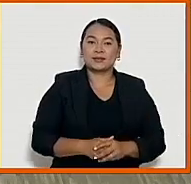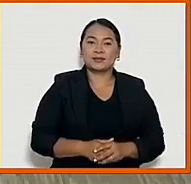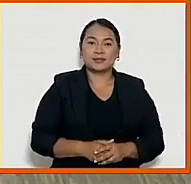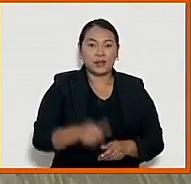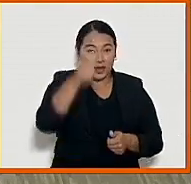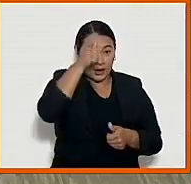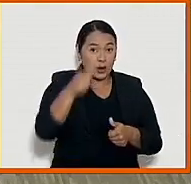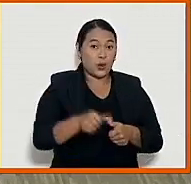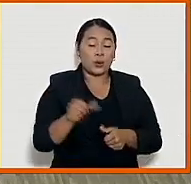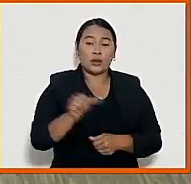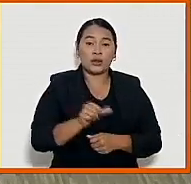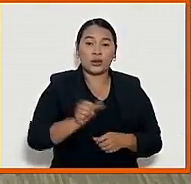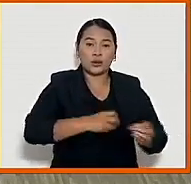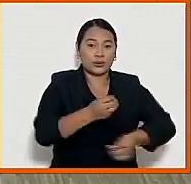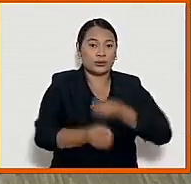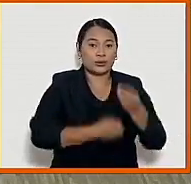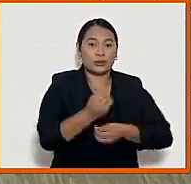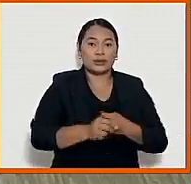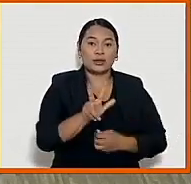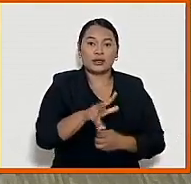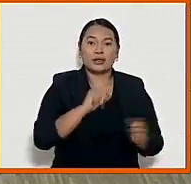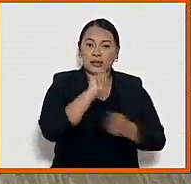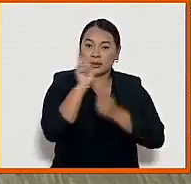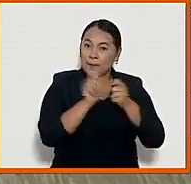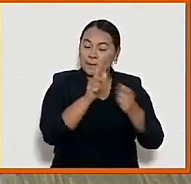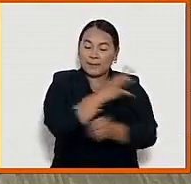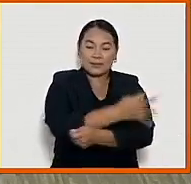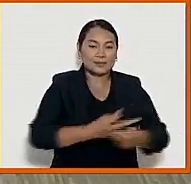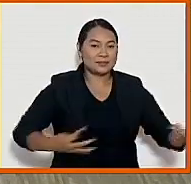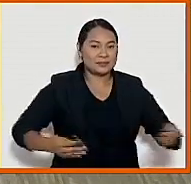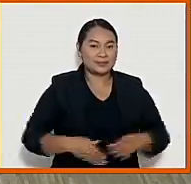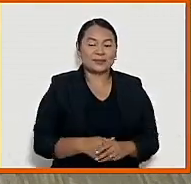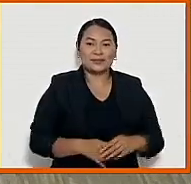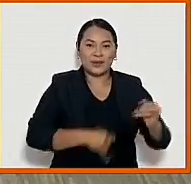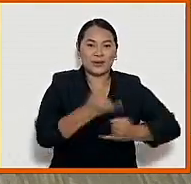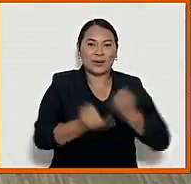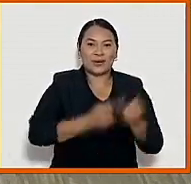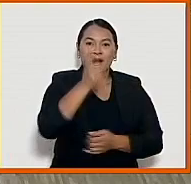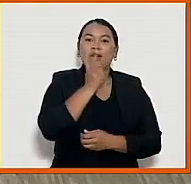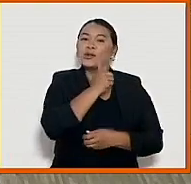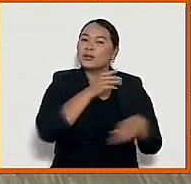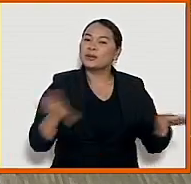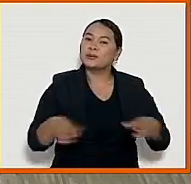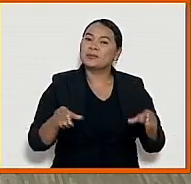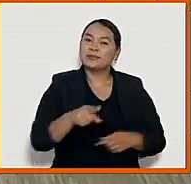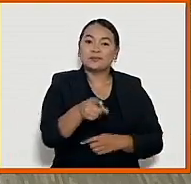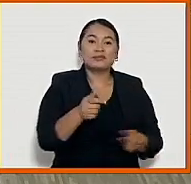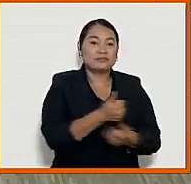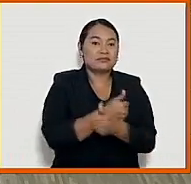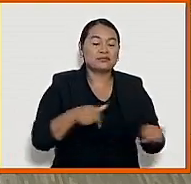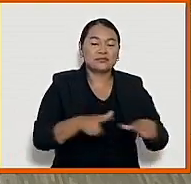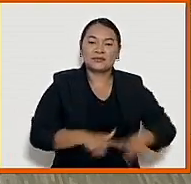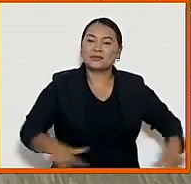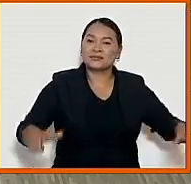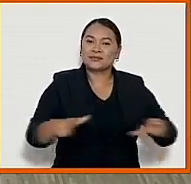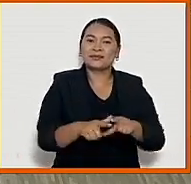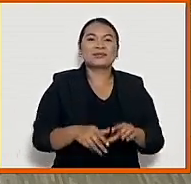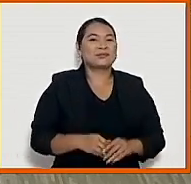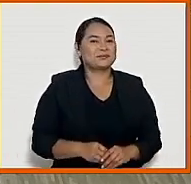con nosotros en nuestro sorteo de las 3 en punto de la tarde. A jugar se ha dicho con Loto. Donde quiera que estés.